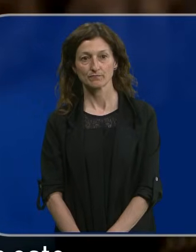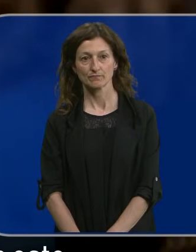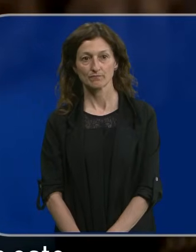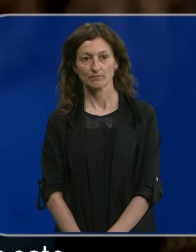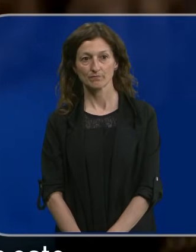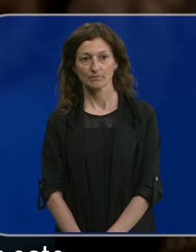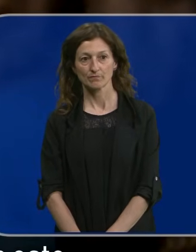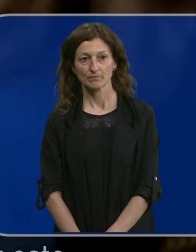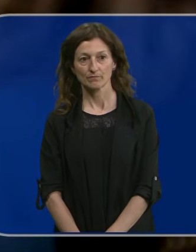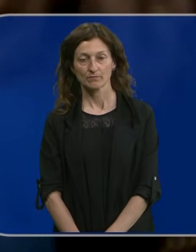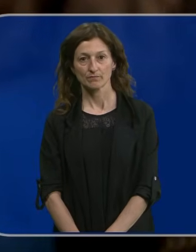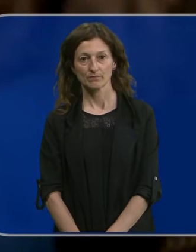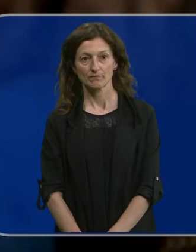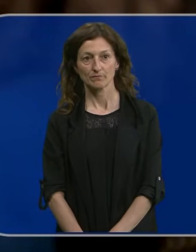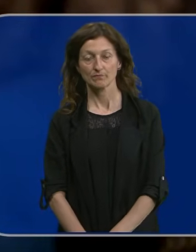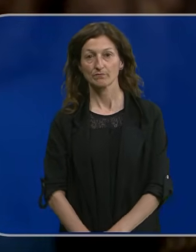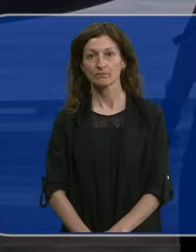ashamed of yourself reading that.